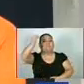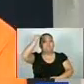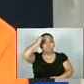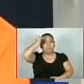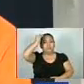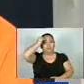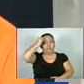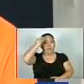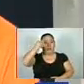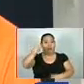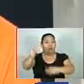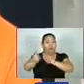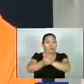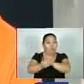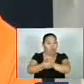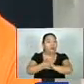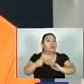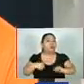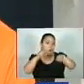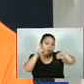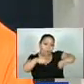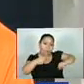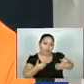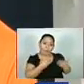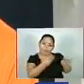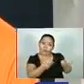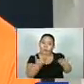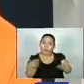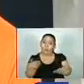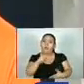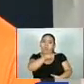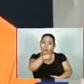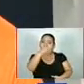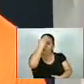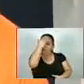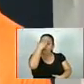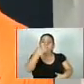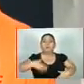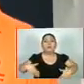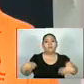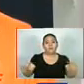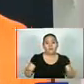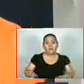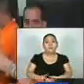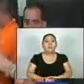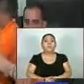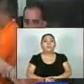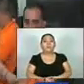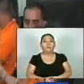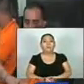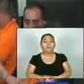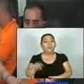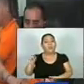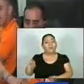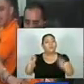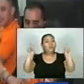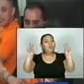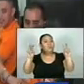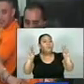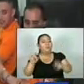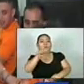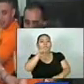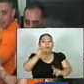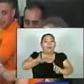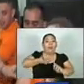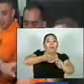capacitado para decir, yo le puedo encomendar cierta actividad y sé que él me la va a cumplir. Este programa se denomina